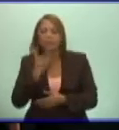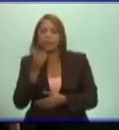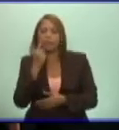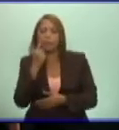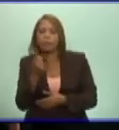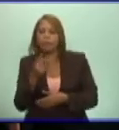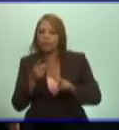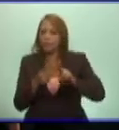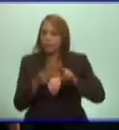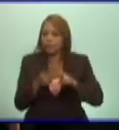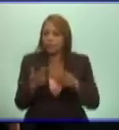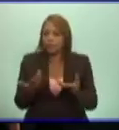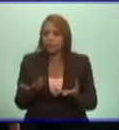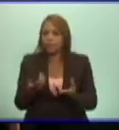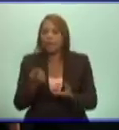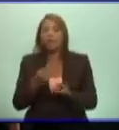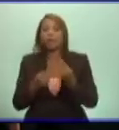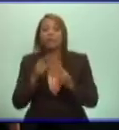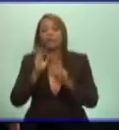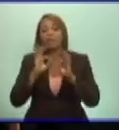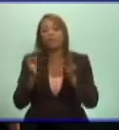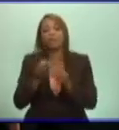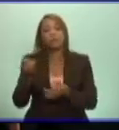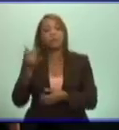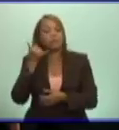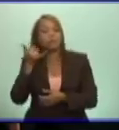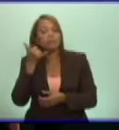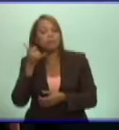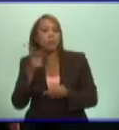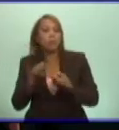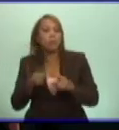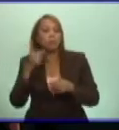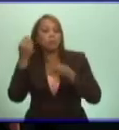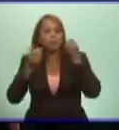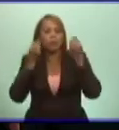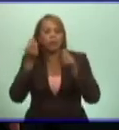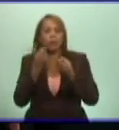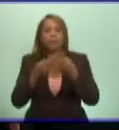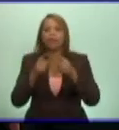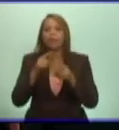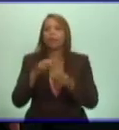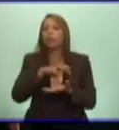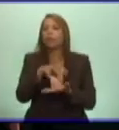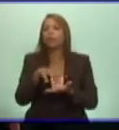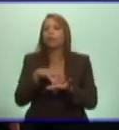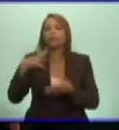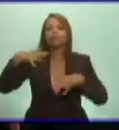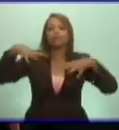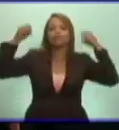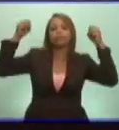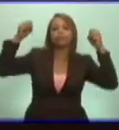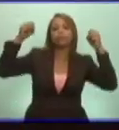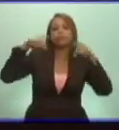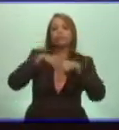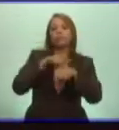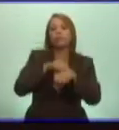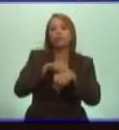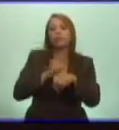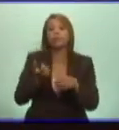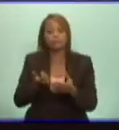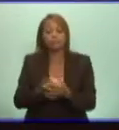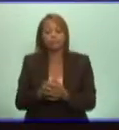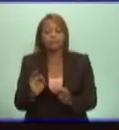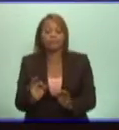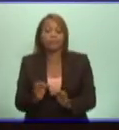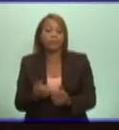todos? Hay familias que nos han llamado preocupados porque en alguna zona se les fue la corriente un día determinado. Y sabemos